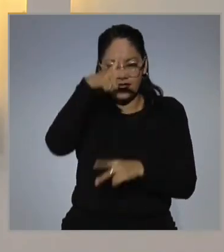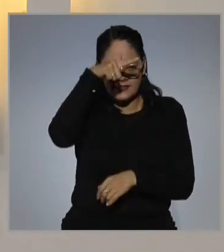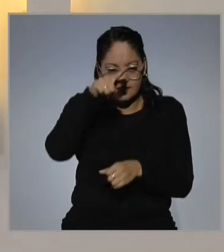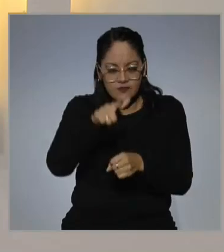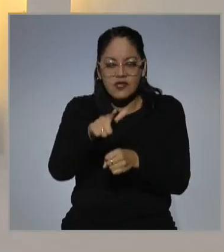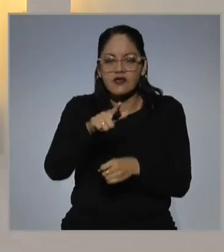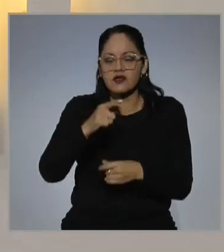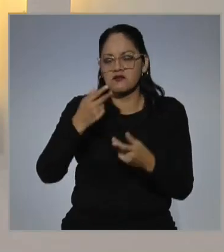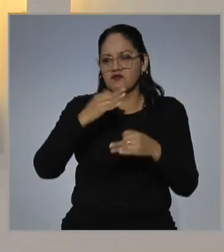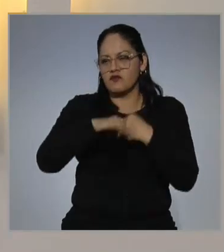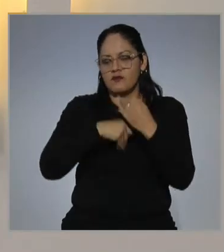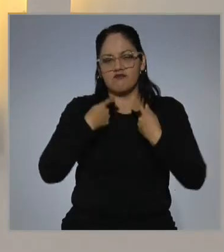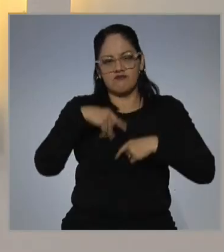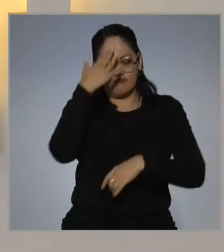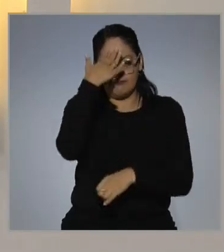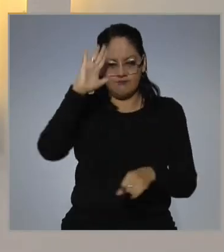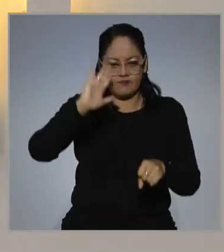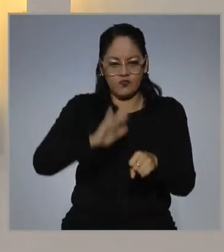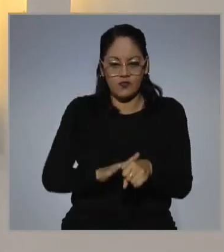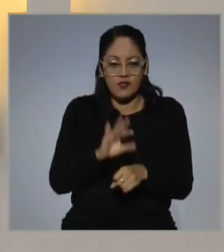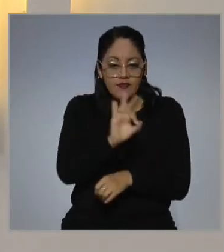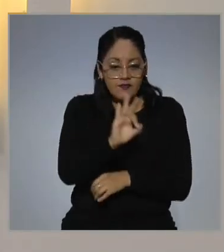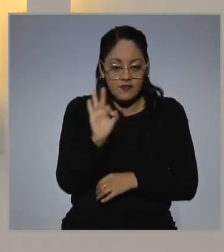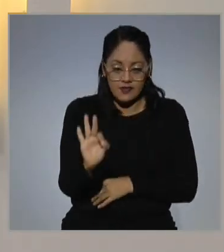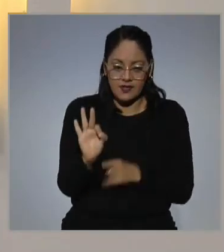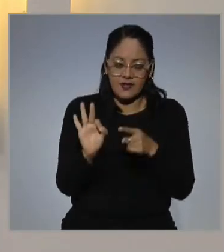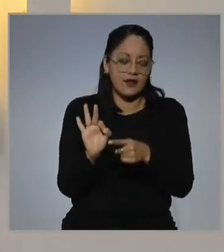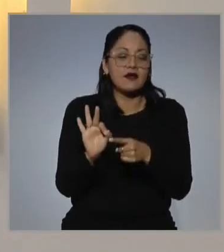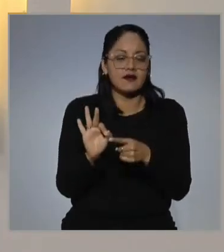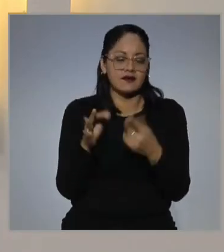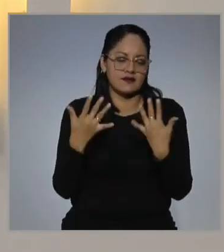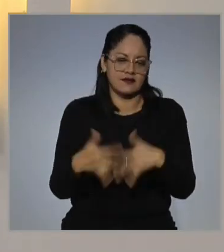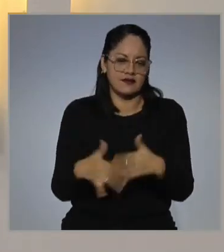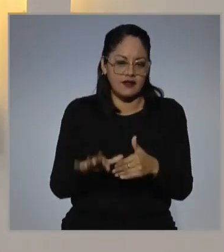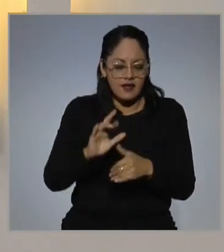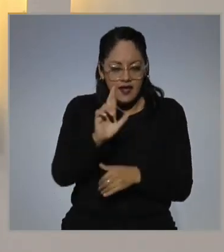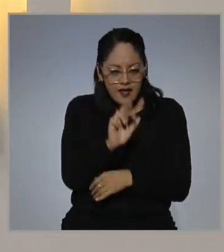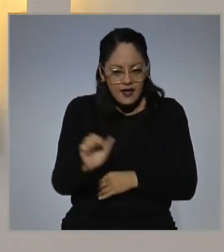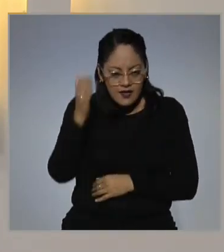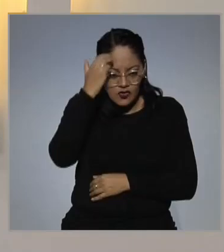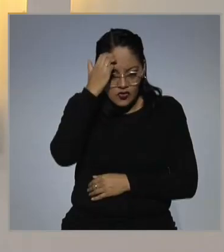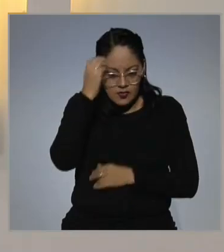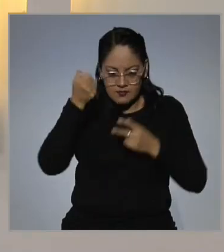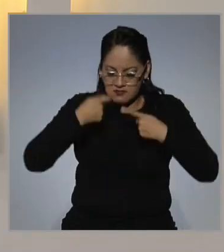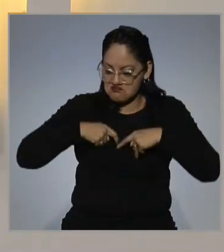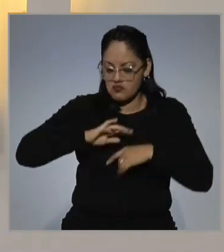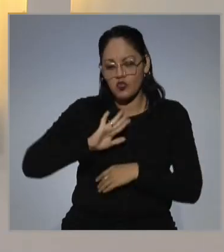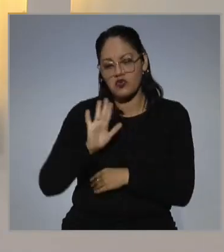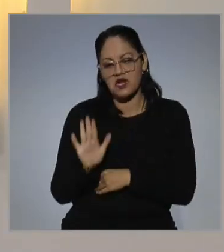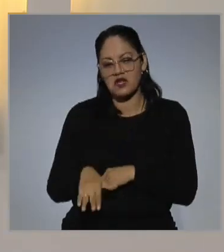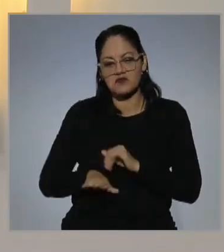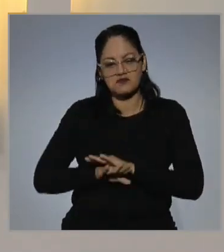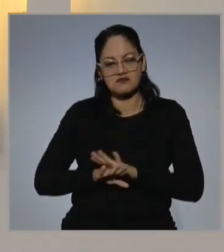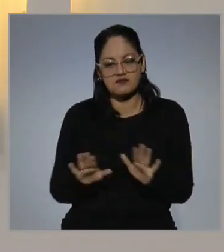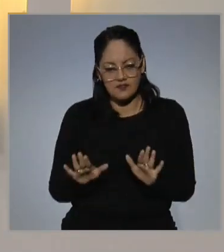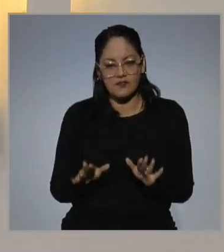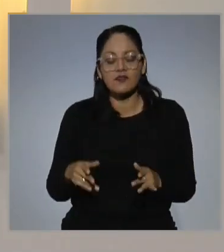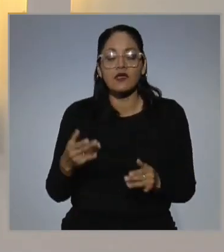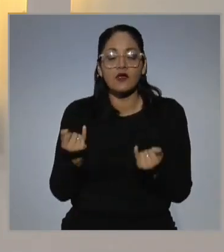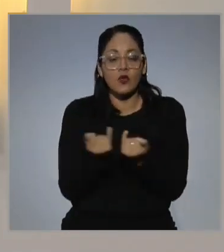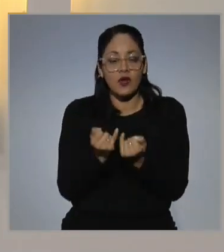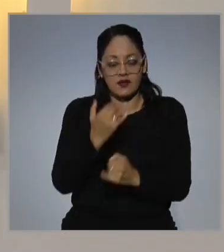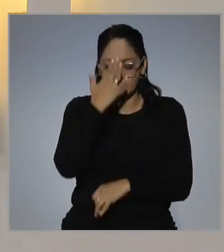en memoria. Estas fechas sin duda son una manera de reconocer a los ausentes y por supuesto siempre